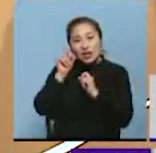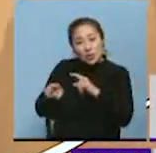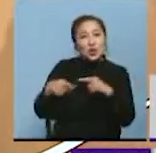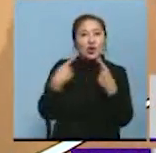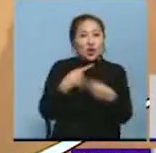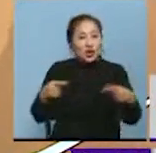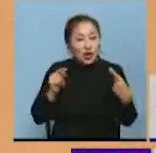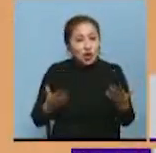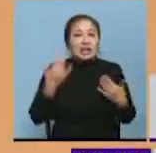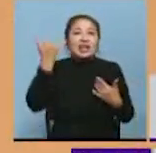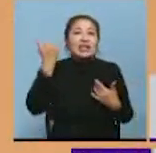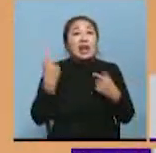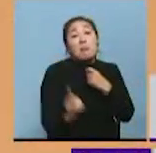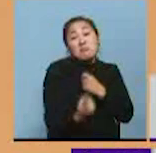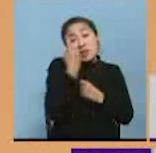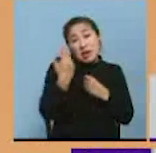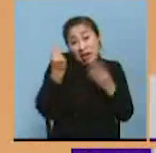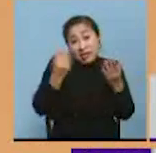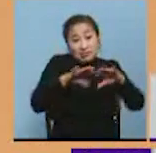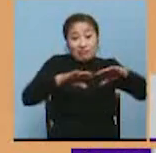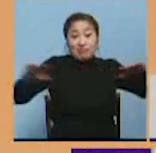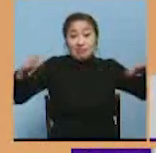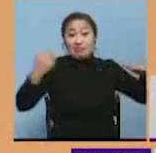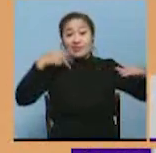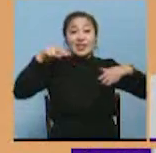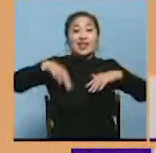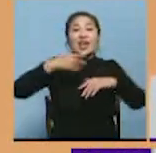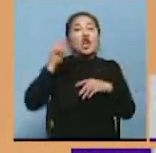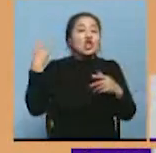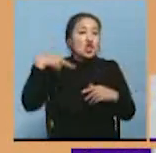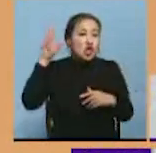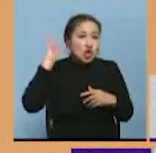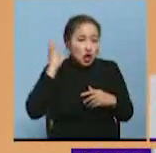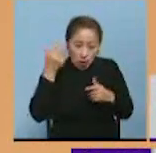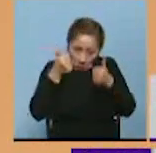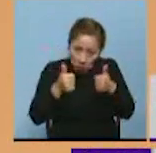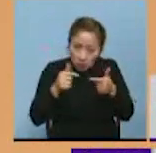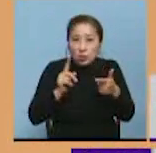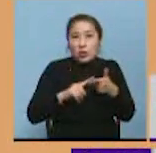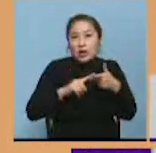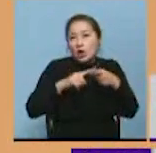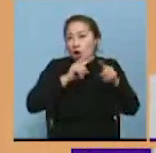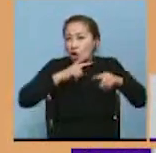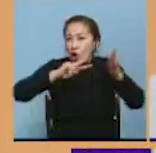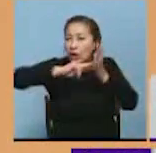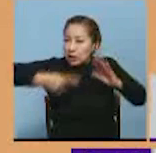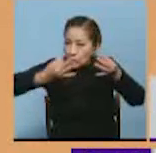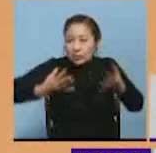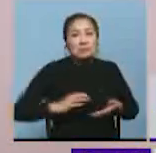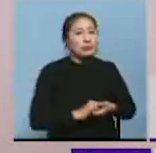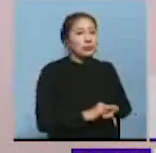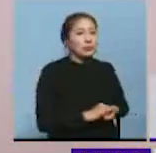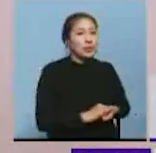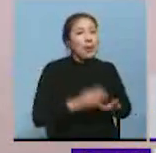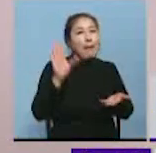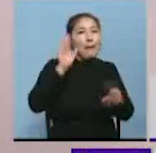y tener por ahí su primer escenario grande, ¿no? También y con un buen sonido y con toda la técnica a disposición.